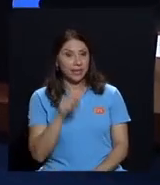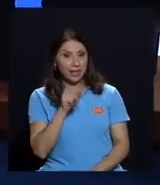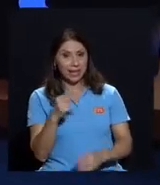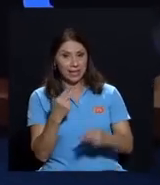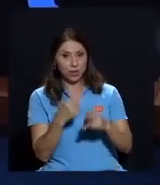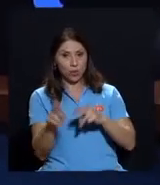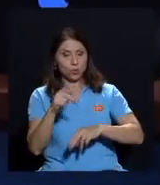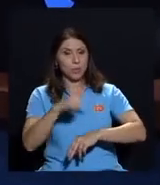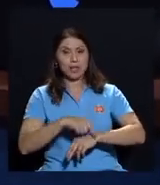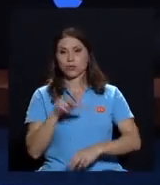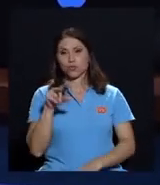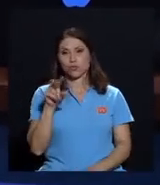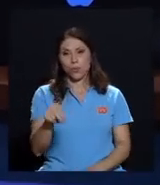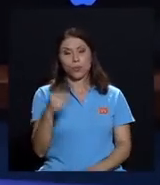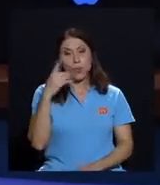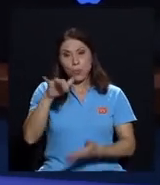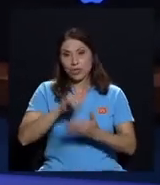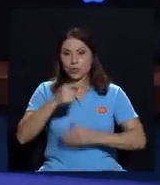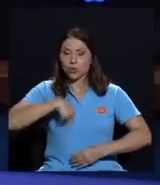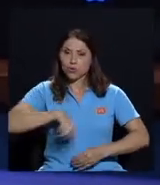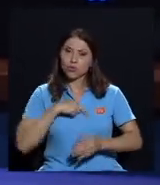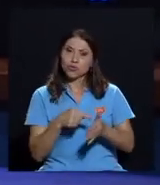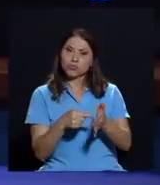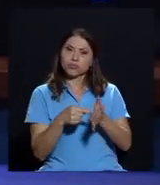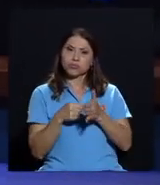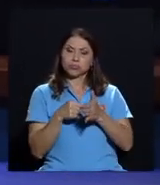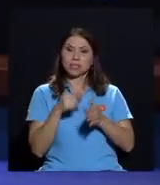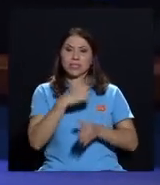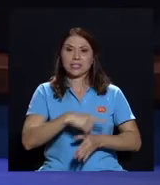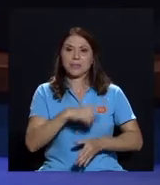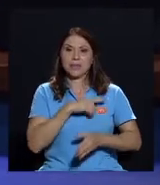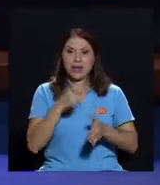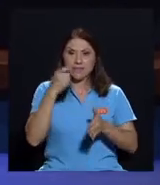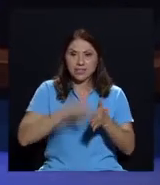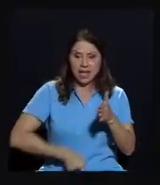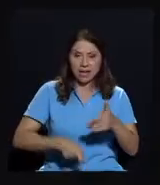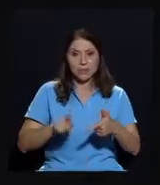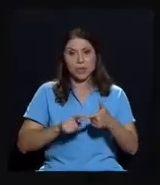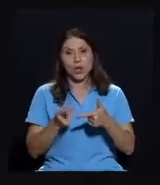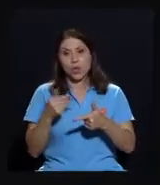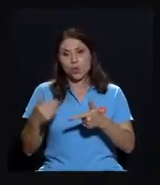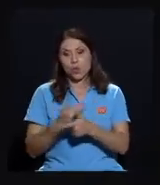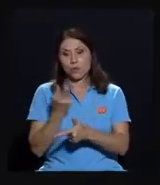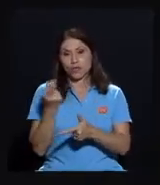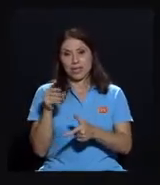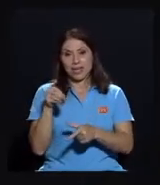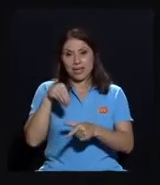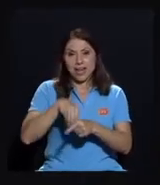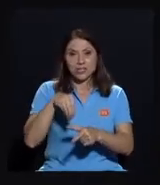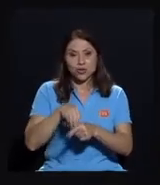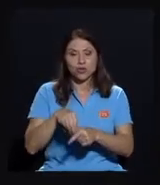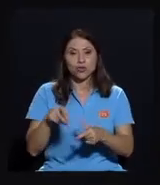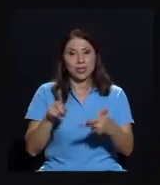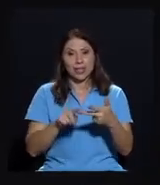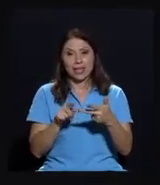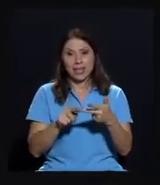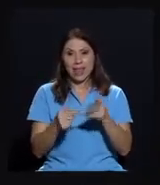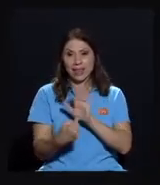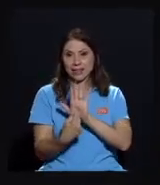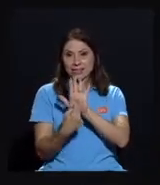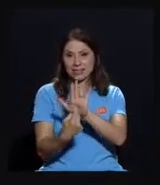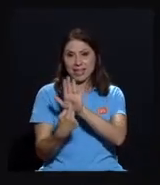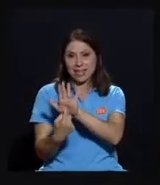que apelar a la disciplina fiscal a los nuevos ingresos ya dar señales a dar señales de que daremos esa reforma